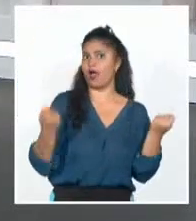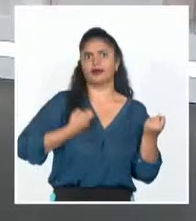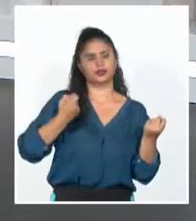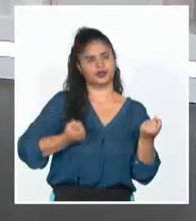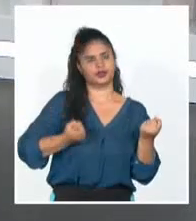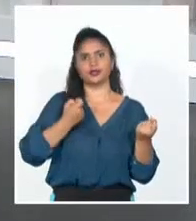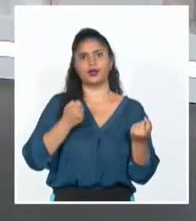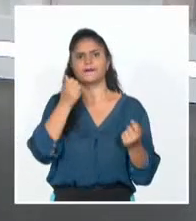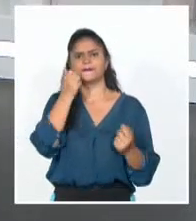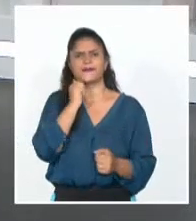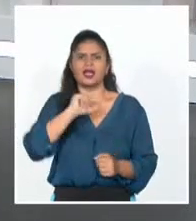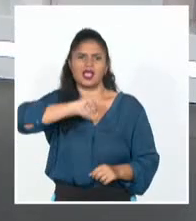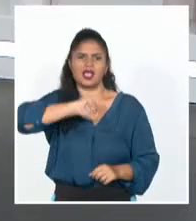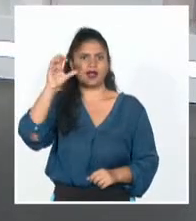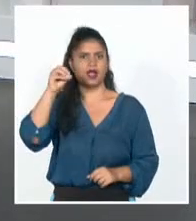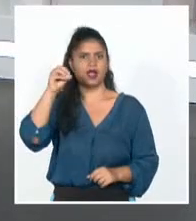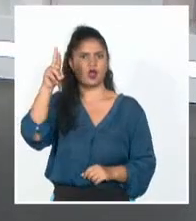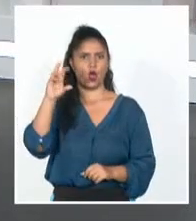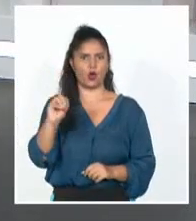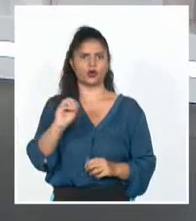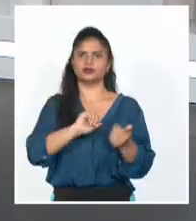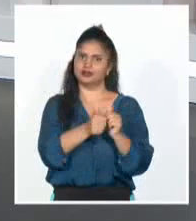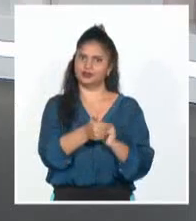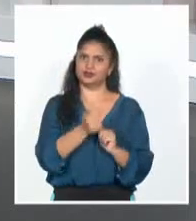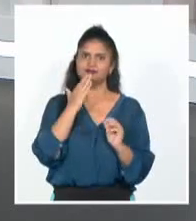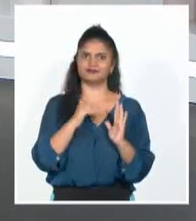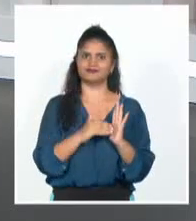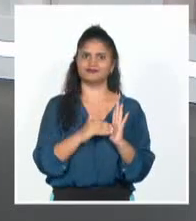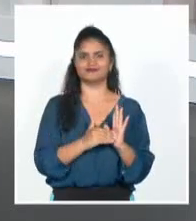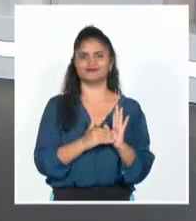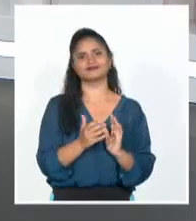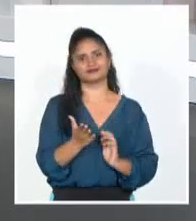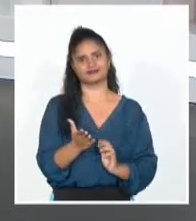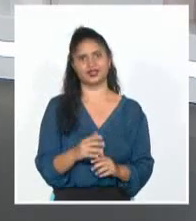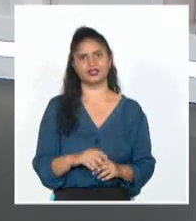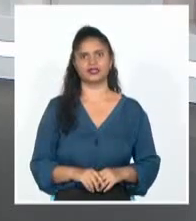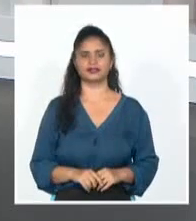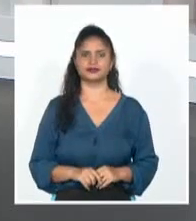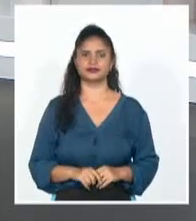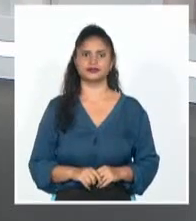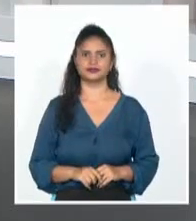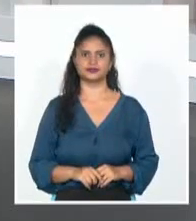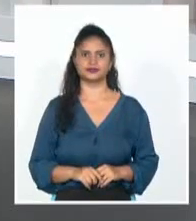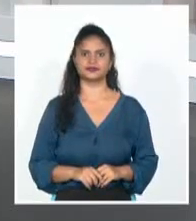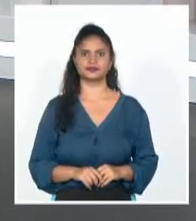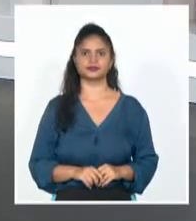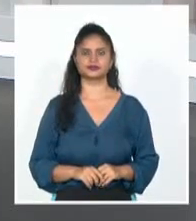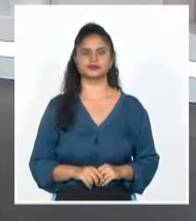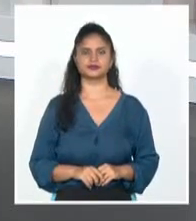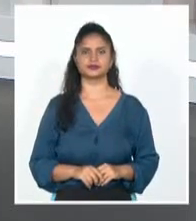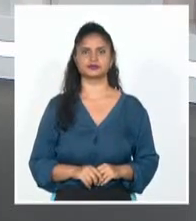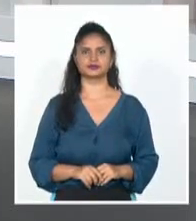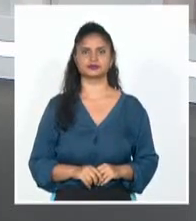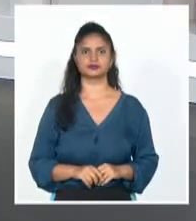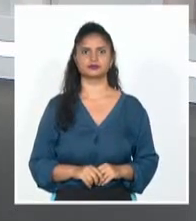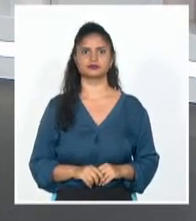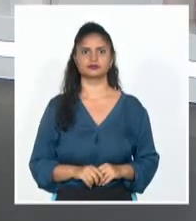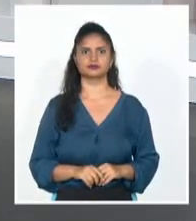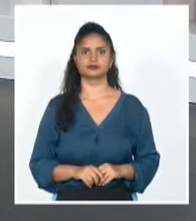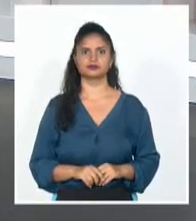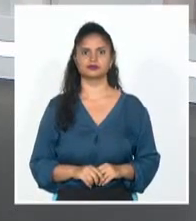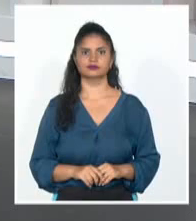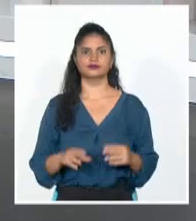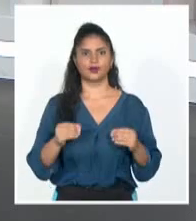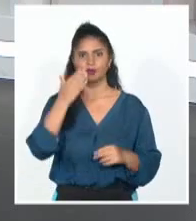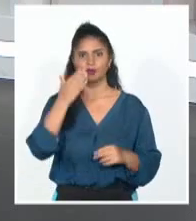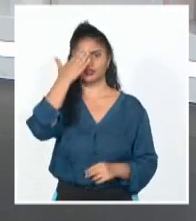cosecha dorada en este deporte. Te devuelvo la señal directamente desde San Salvador. Muchísimas gracias, Guillermo, desde